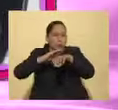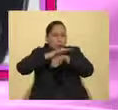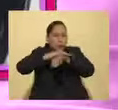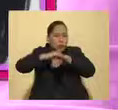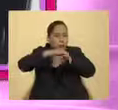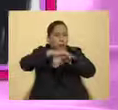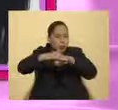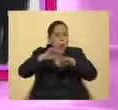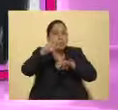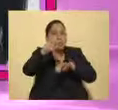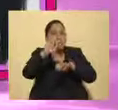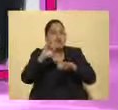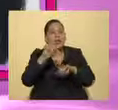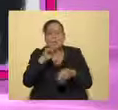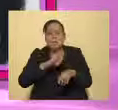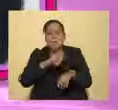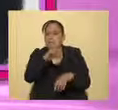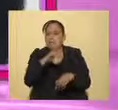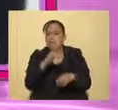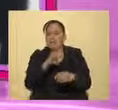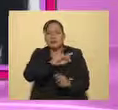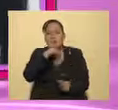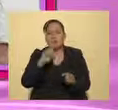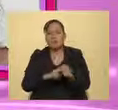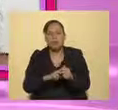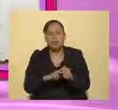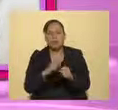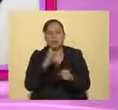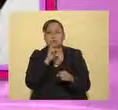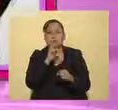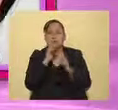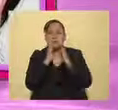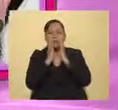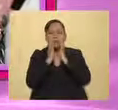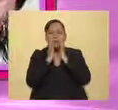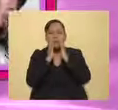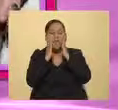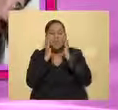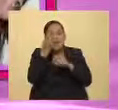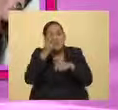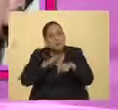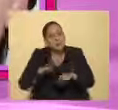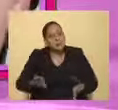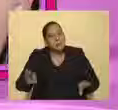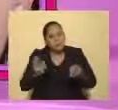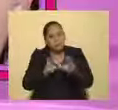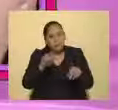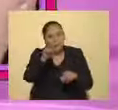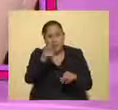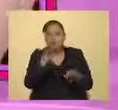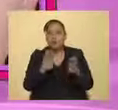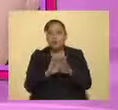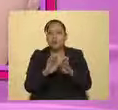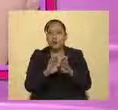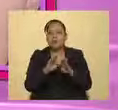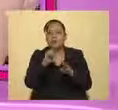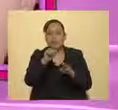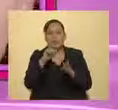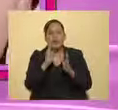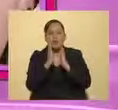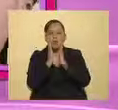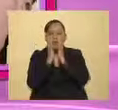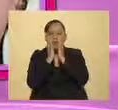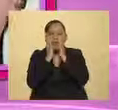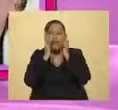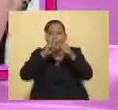sí está cubriendo, pero de una manera mucho, muy natural. Una de las principales virtudes es que uniforma